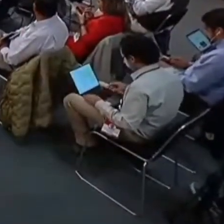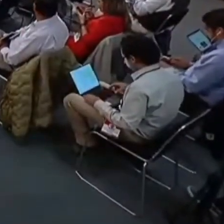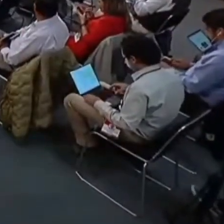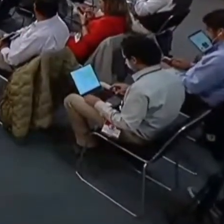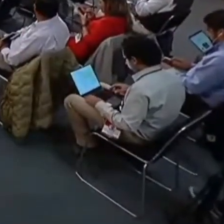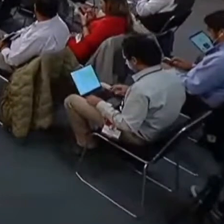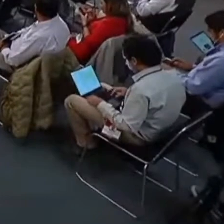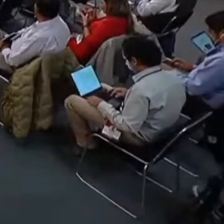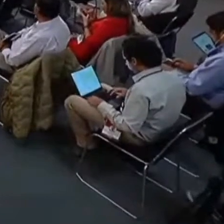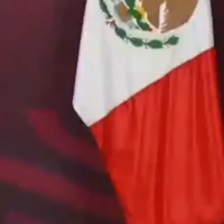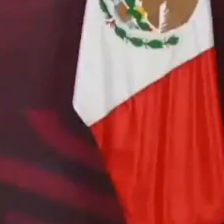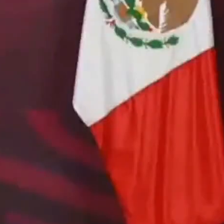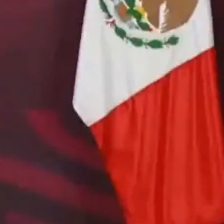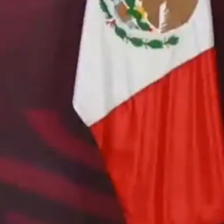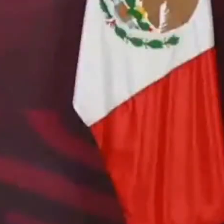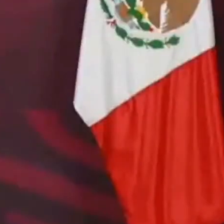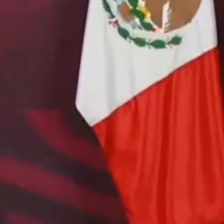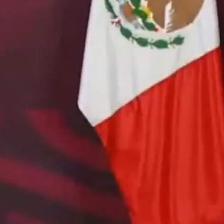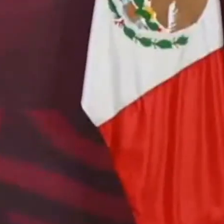Entonces,